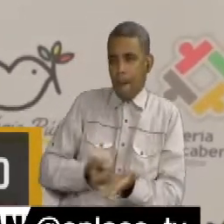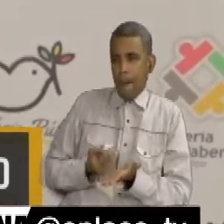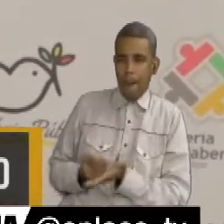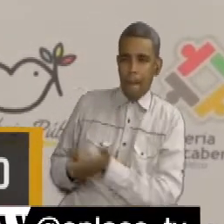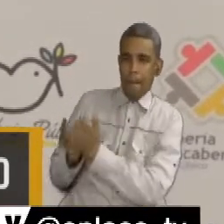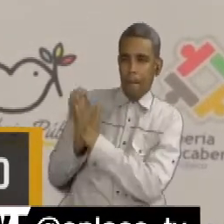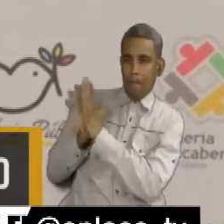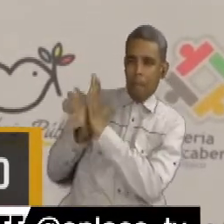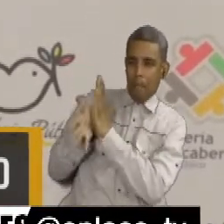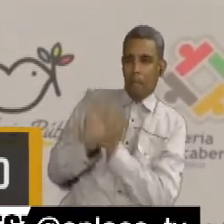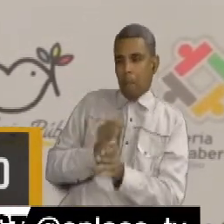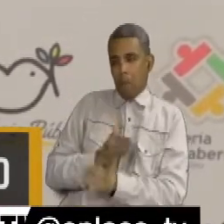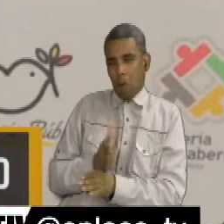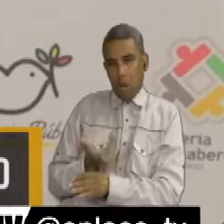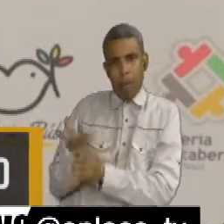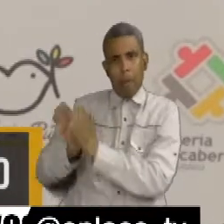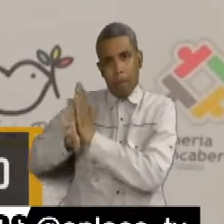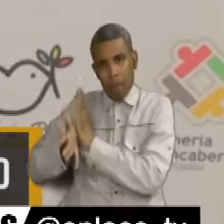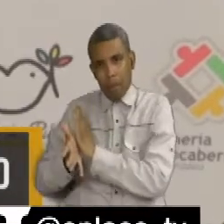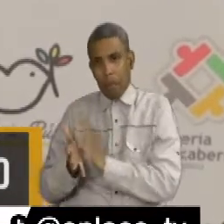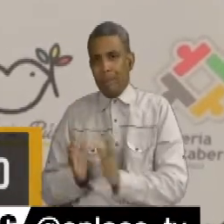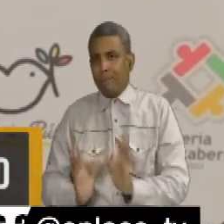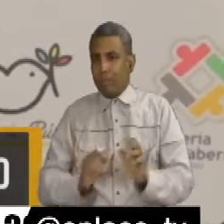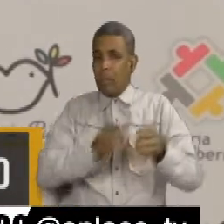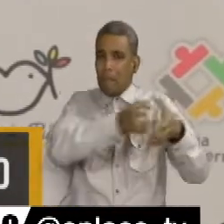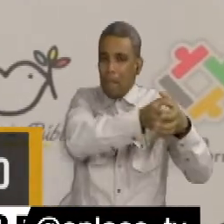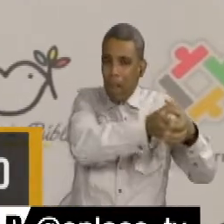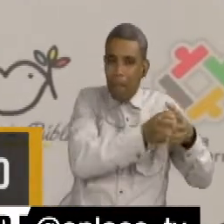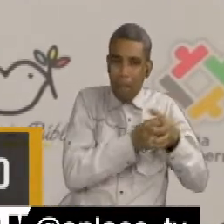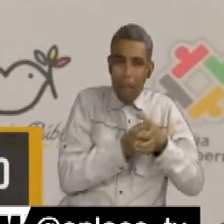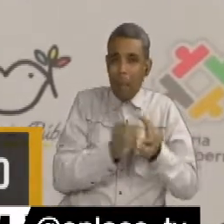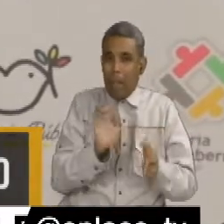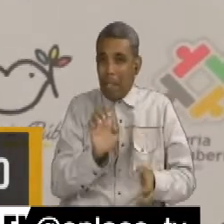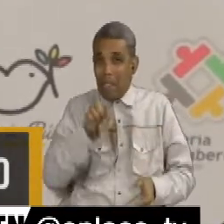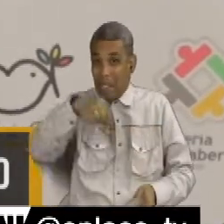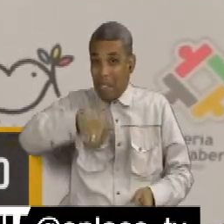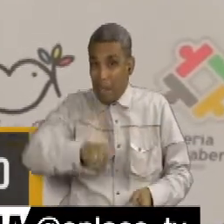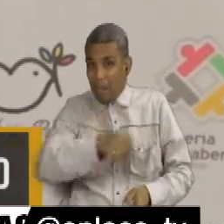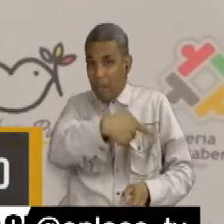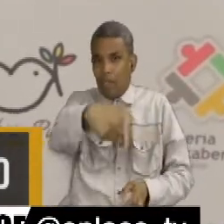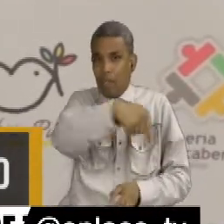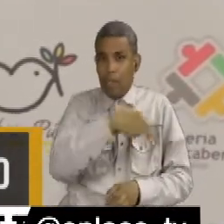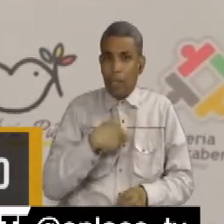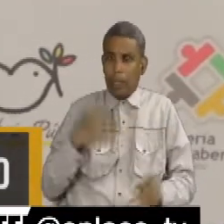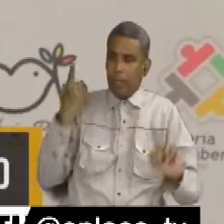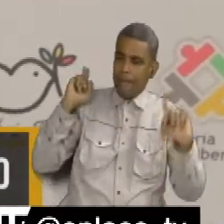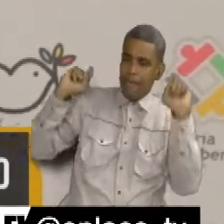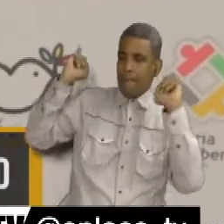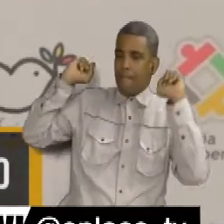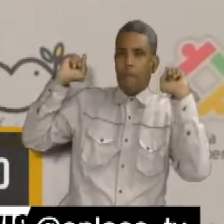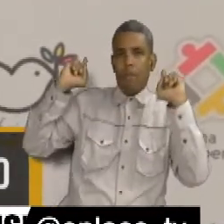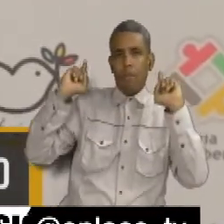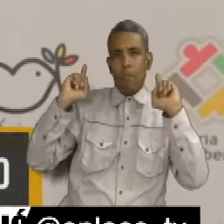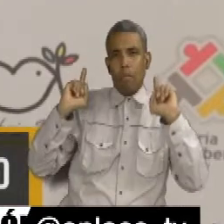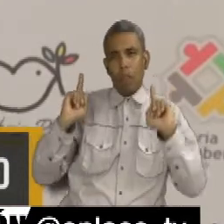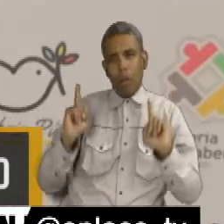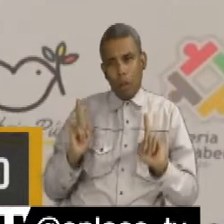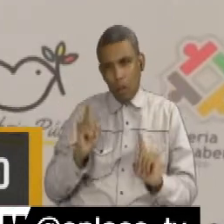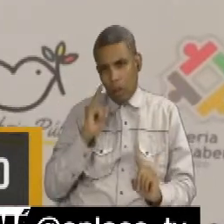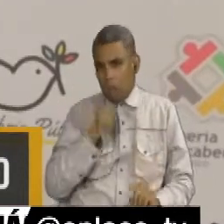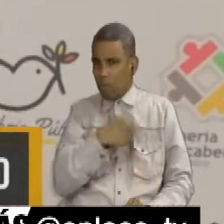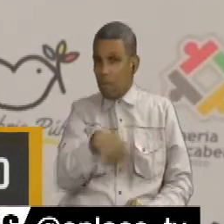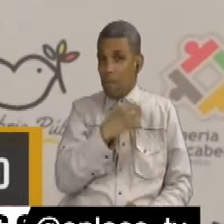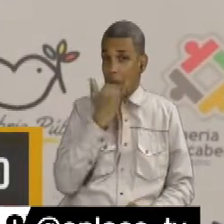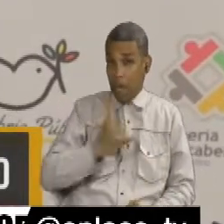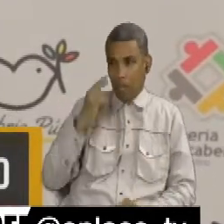sucediendo en la ciudad con la negativa de las EPS y las IPS a prestar un servicio oportuno, de calidad y de fácil